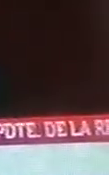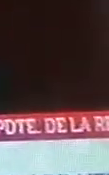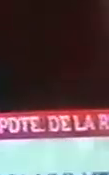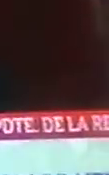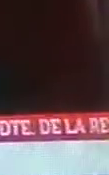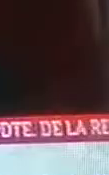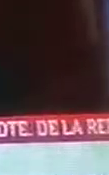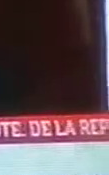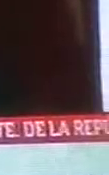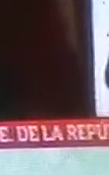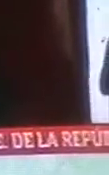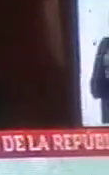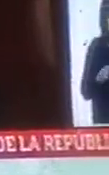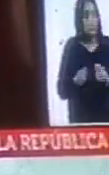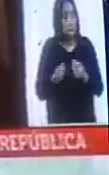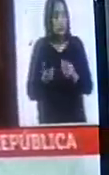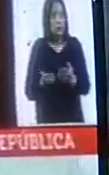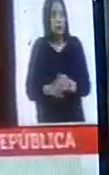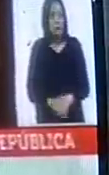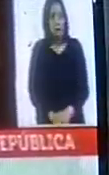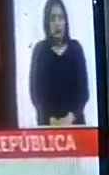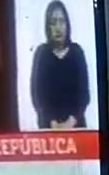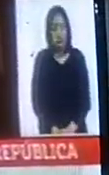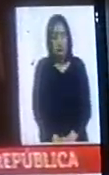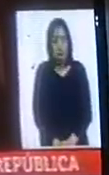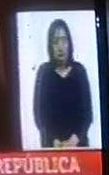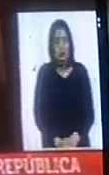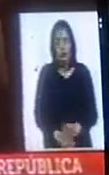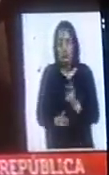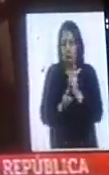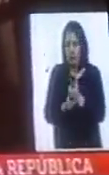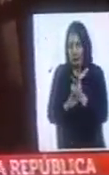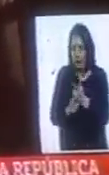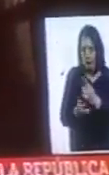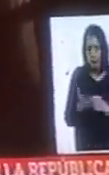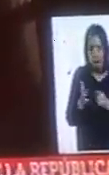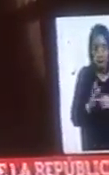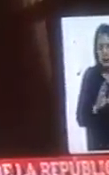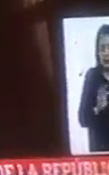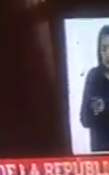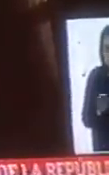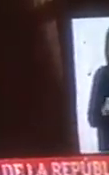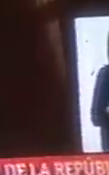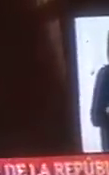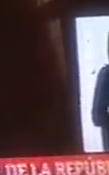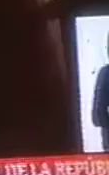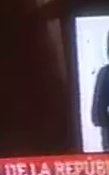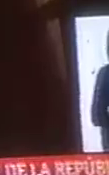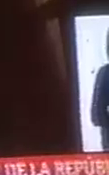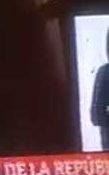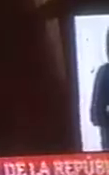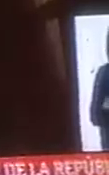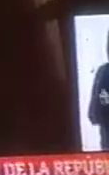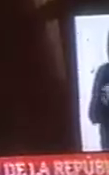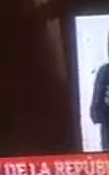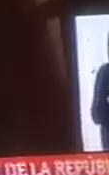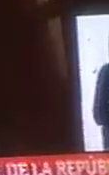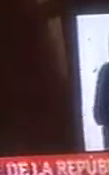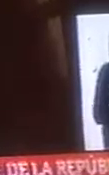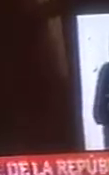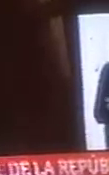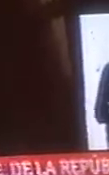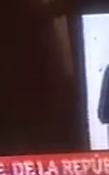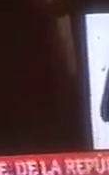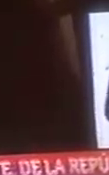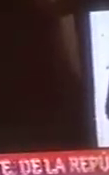programas de facilidades de crédito realizado de manera consciente concertada entre el